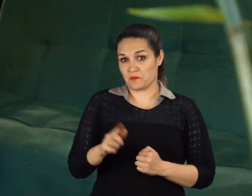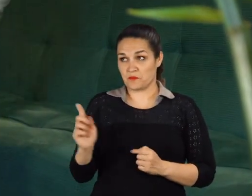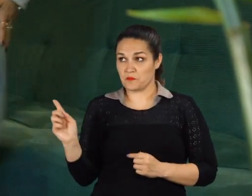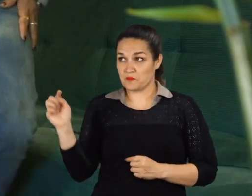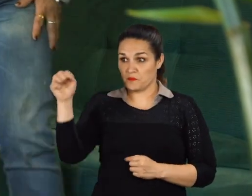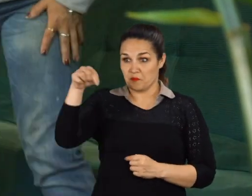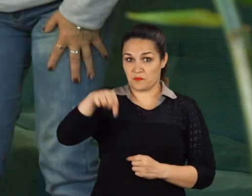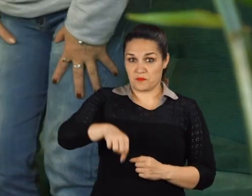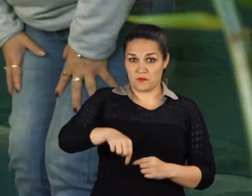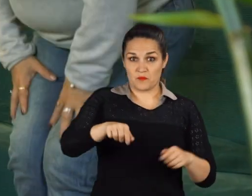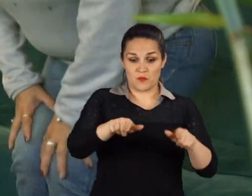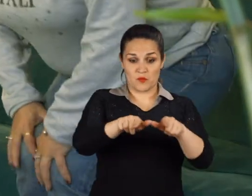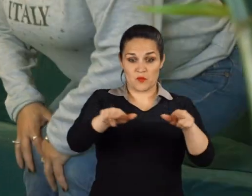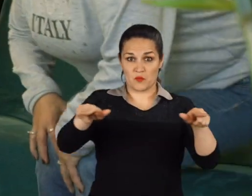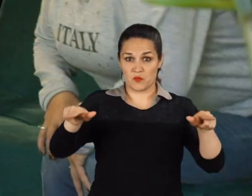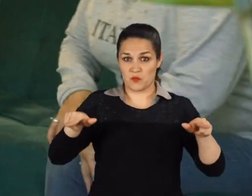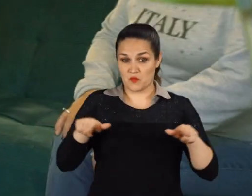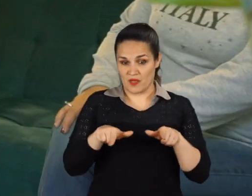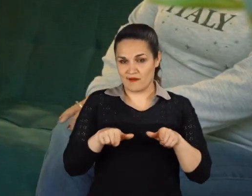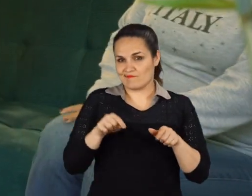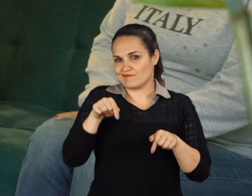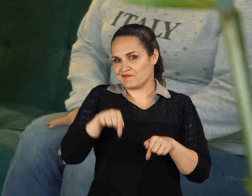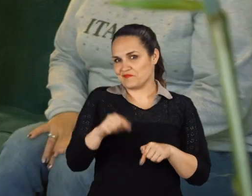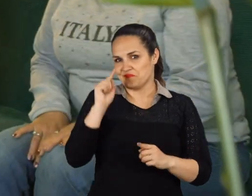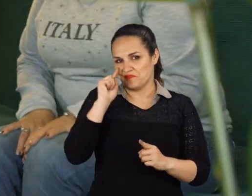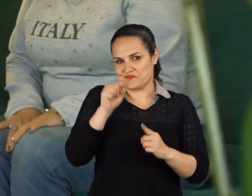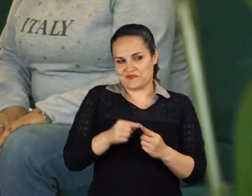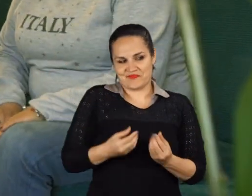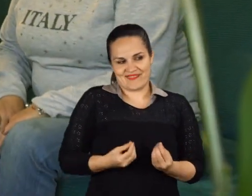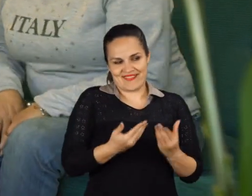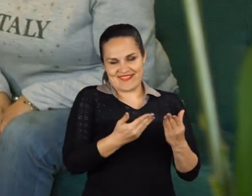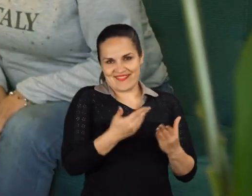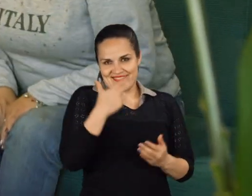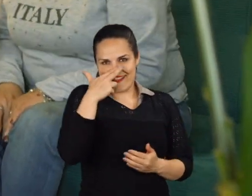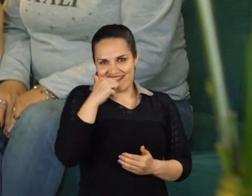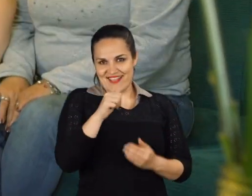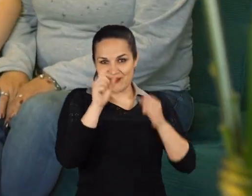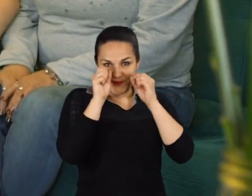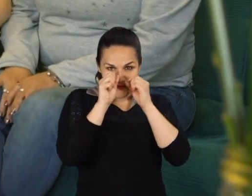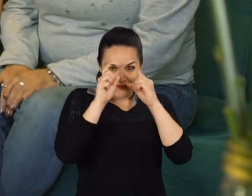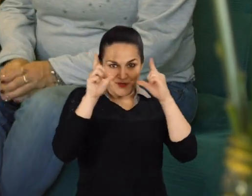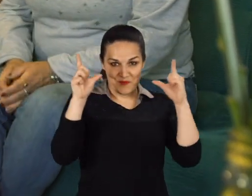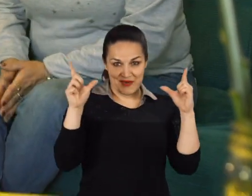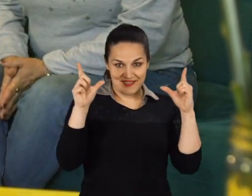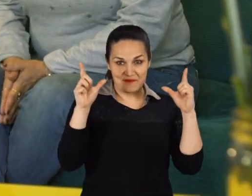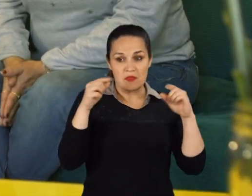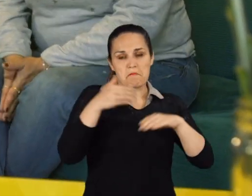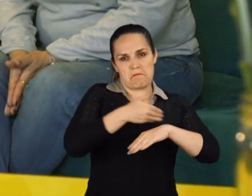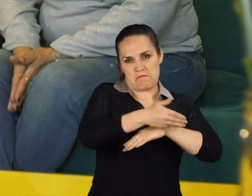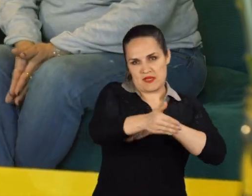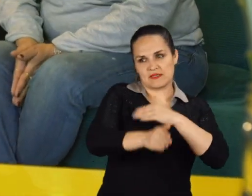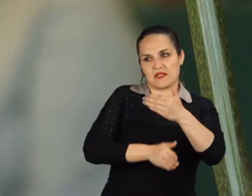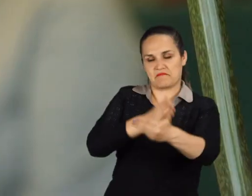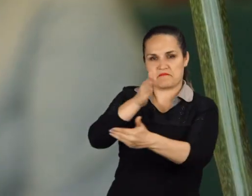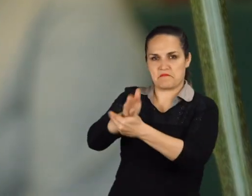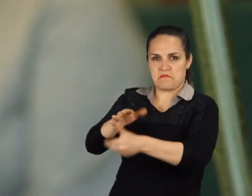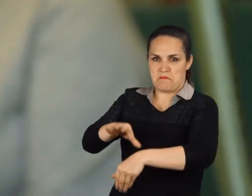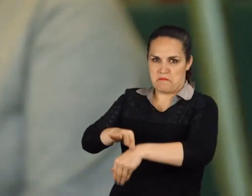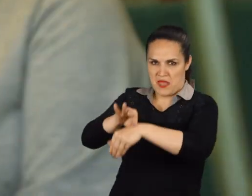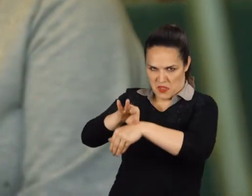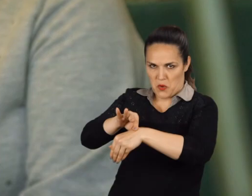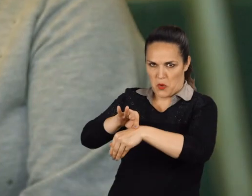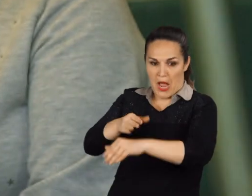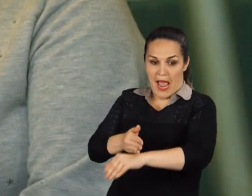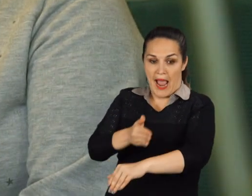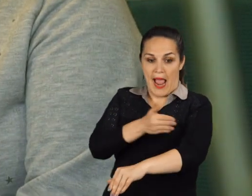quisimos venir acá a darle una sorpresa a Luisita, porque más tarde tenemos cita de ortopedia y